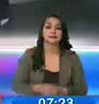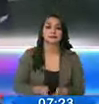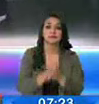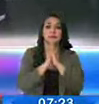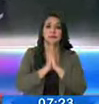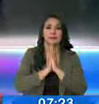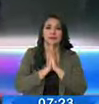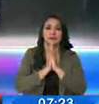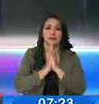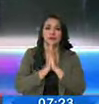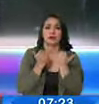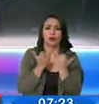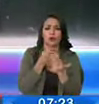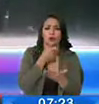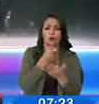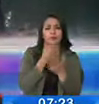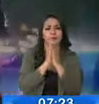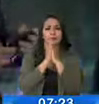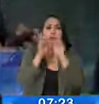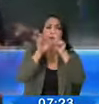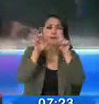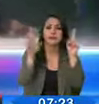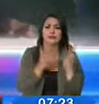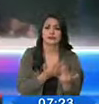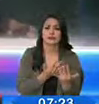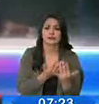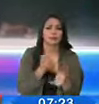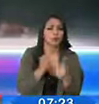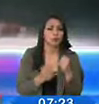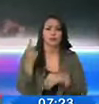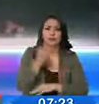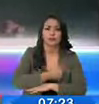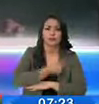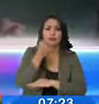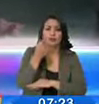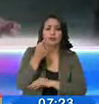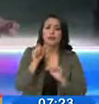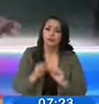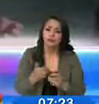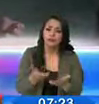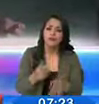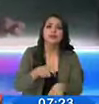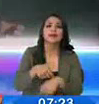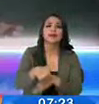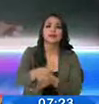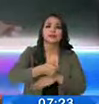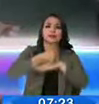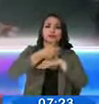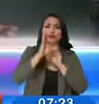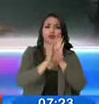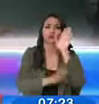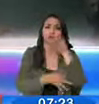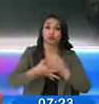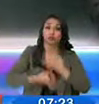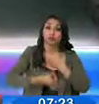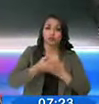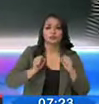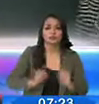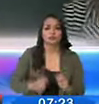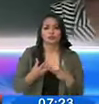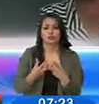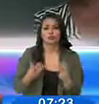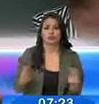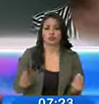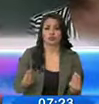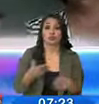través de estos medios a las empresas que esperen el último día para darle un espacio de tiempo a la Corte, ¿verdad?, para que puedan resolver y no tener